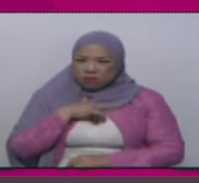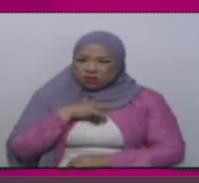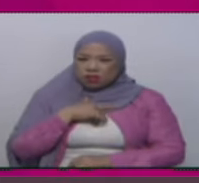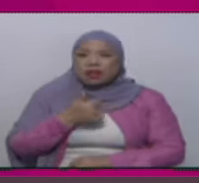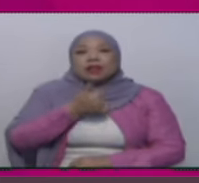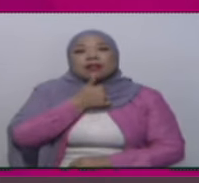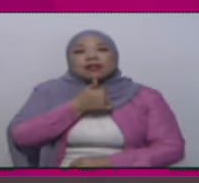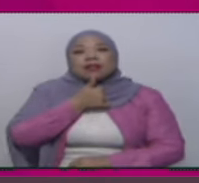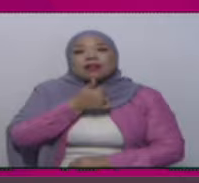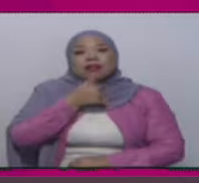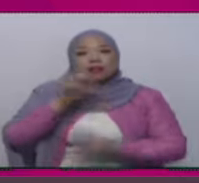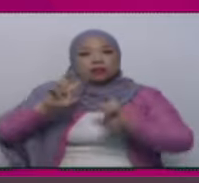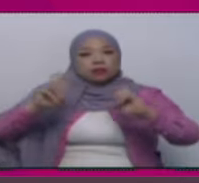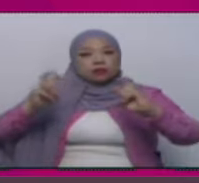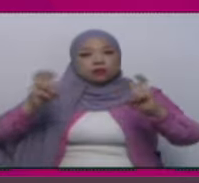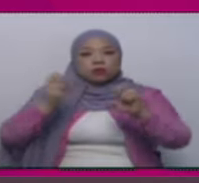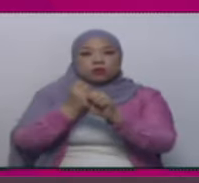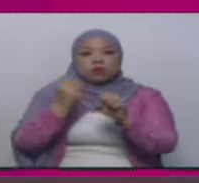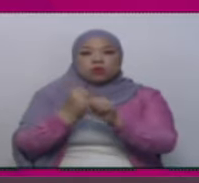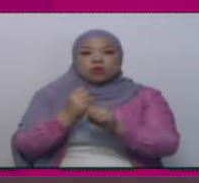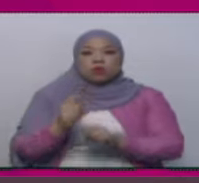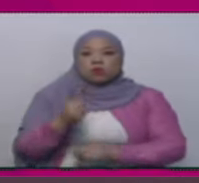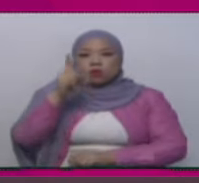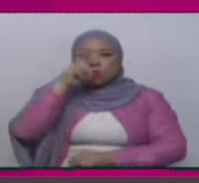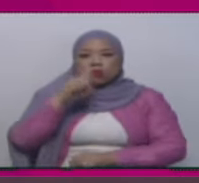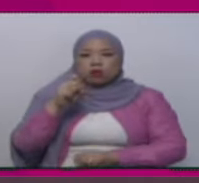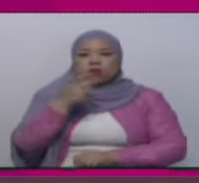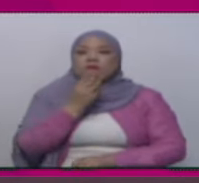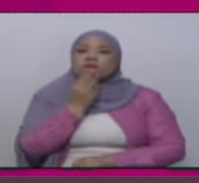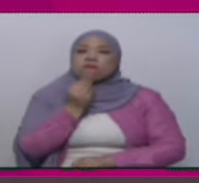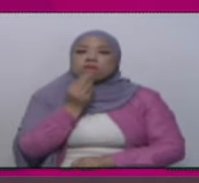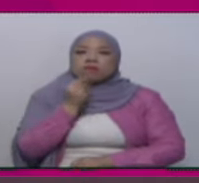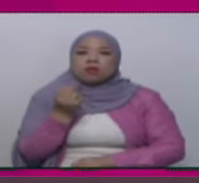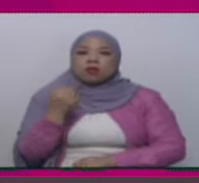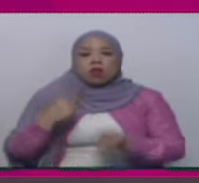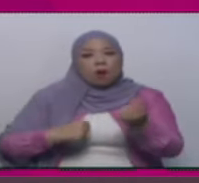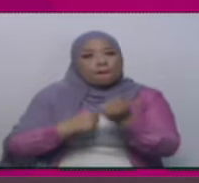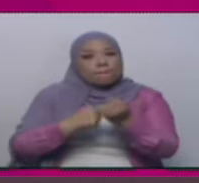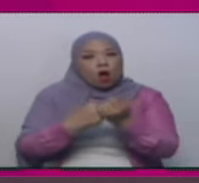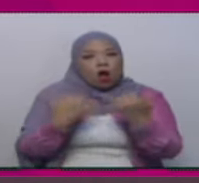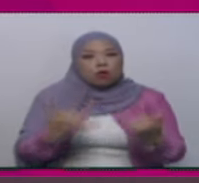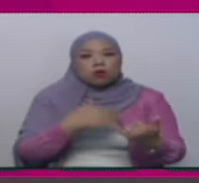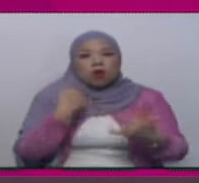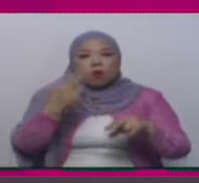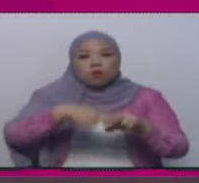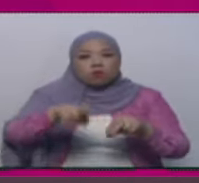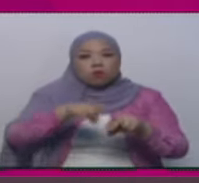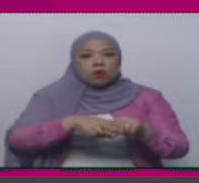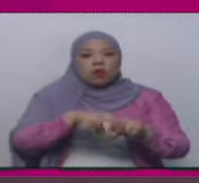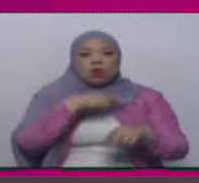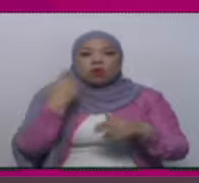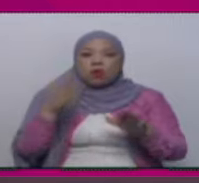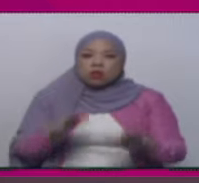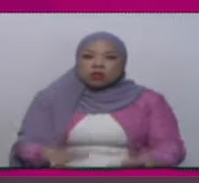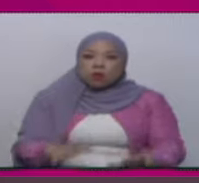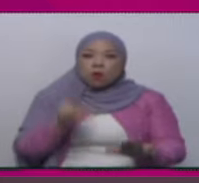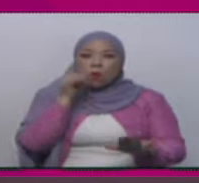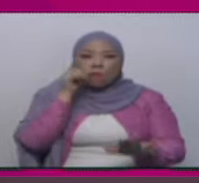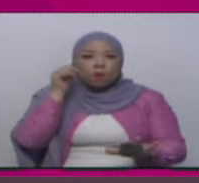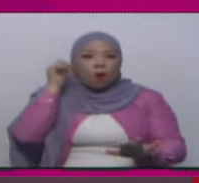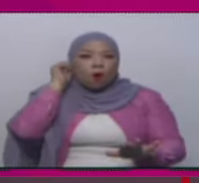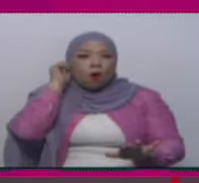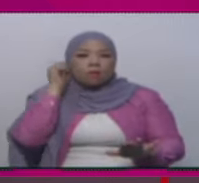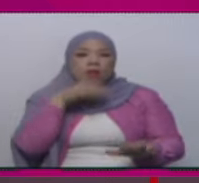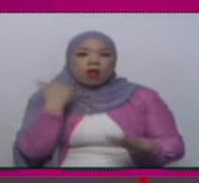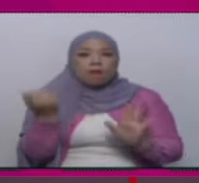titula un año de la guerra de Israel contra Hamás es cómplice del genocidio. Así lo